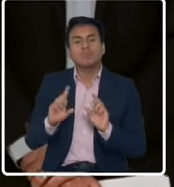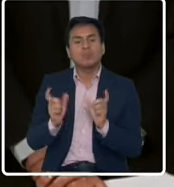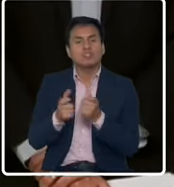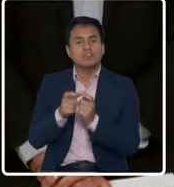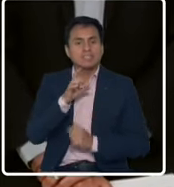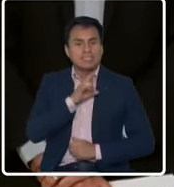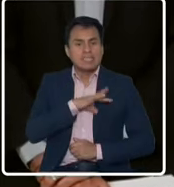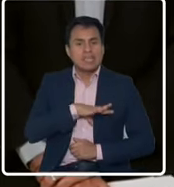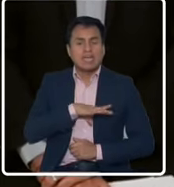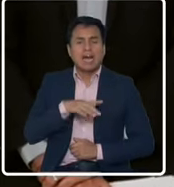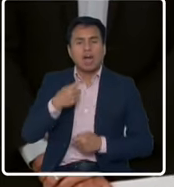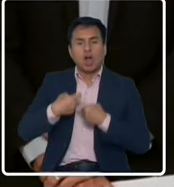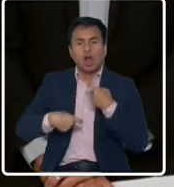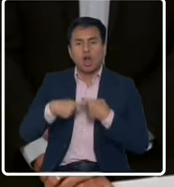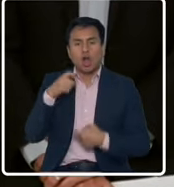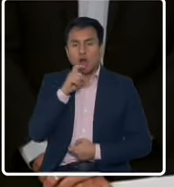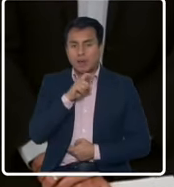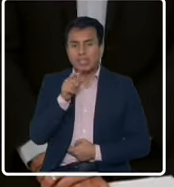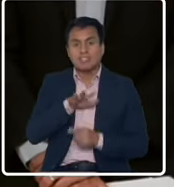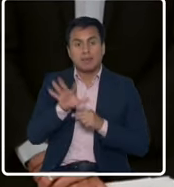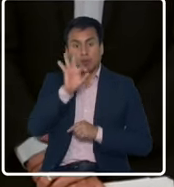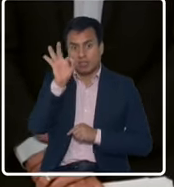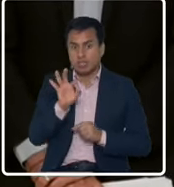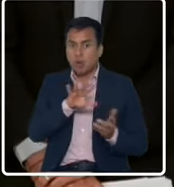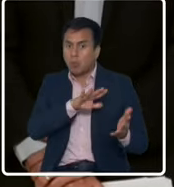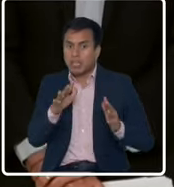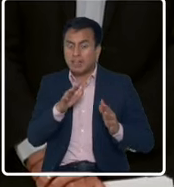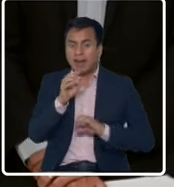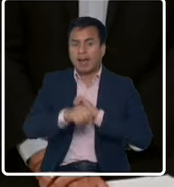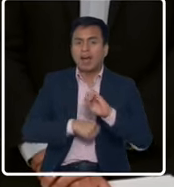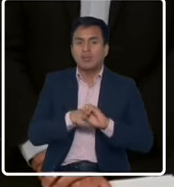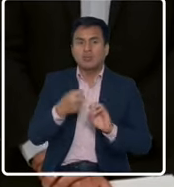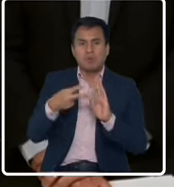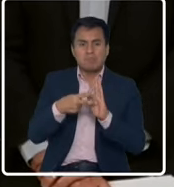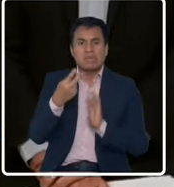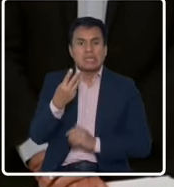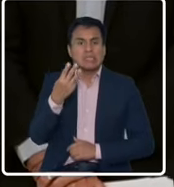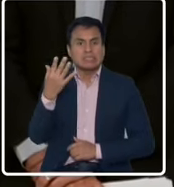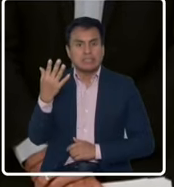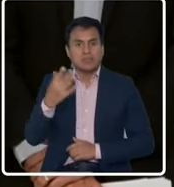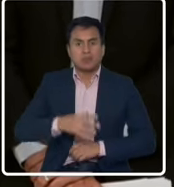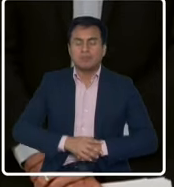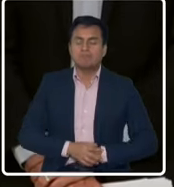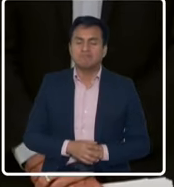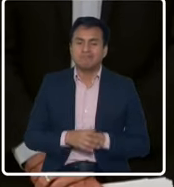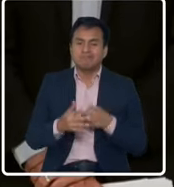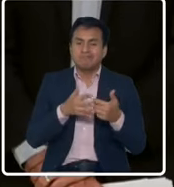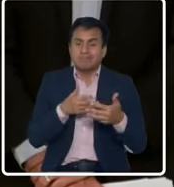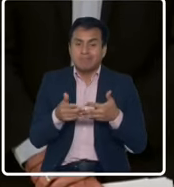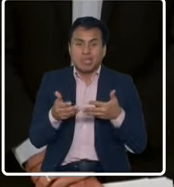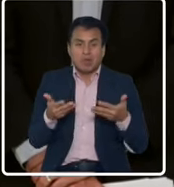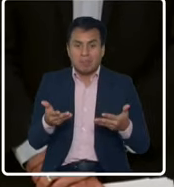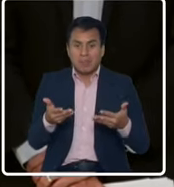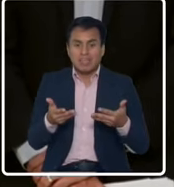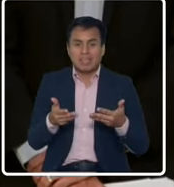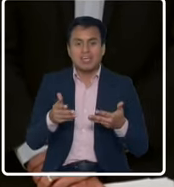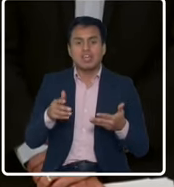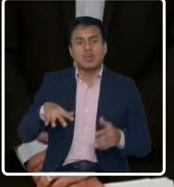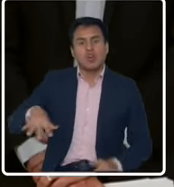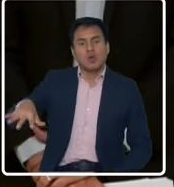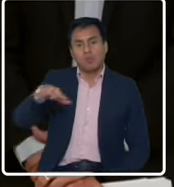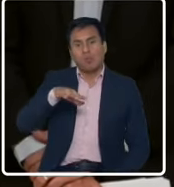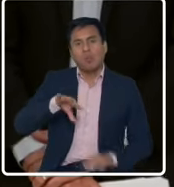comisión chilena del Cobre con tasas de 15% proyectada Hasta el año 2035 y naturalmente con un mundo